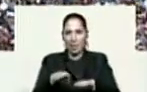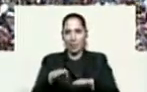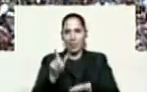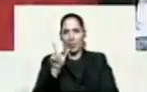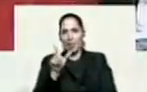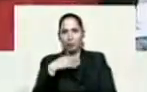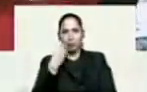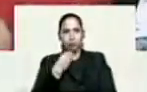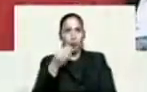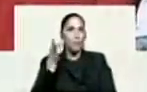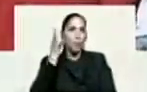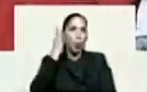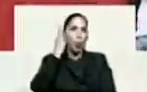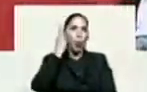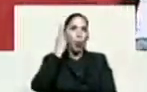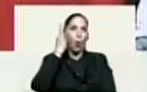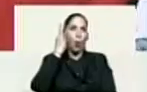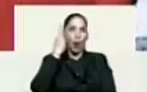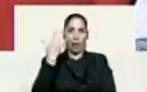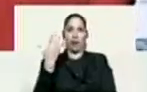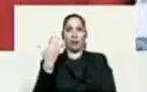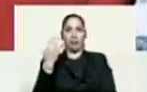Las mujeres, por Dios.